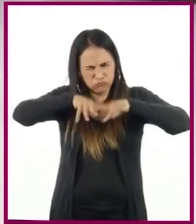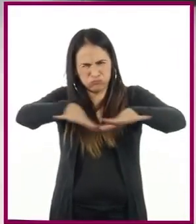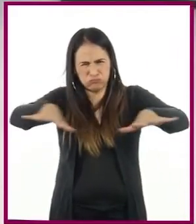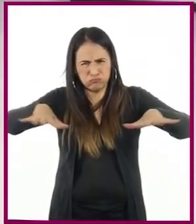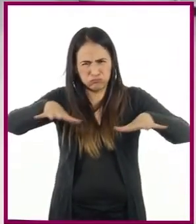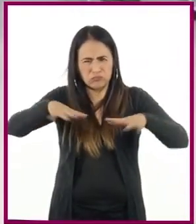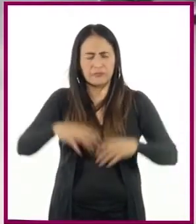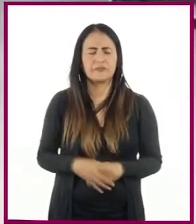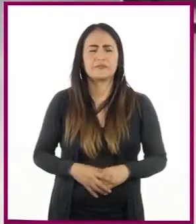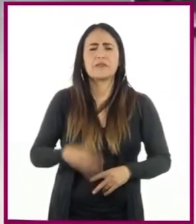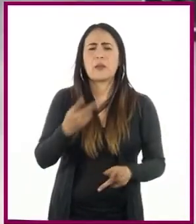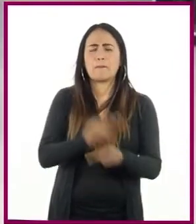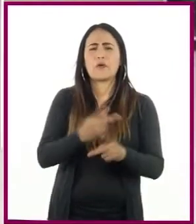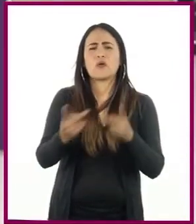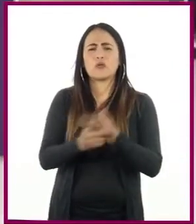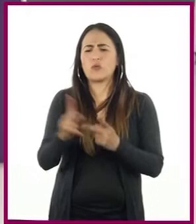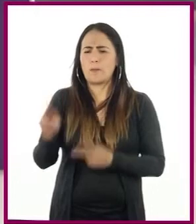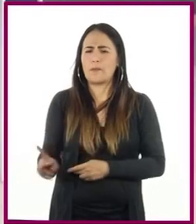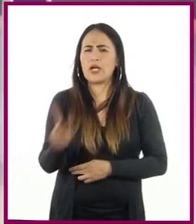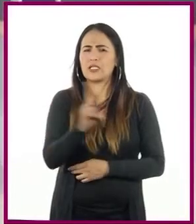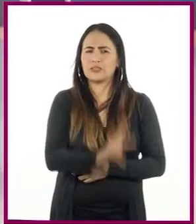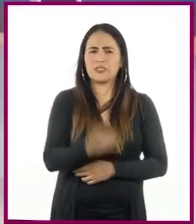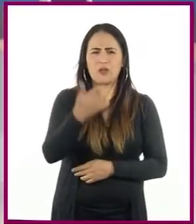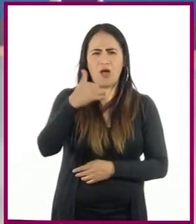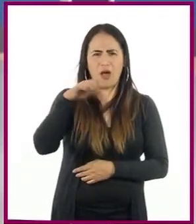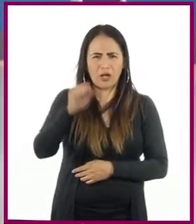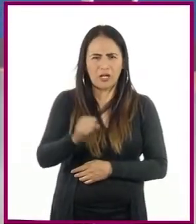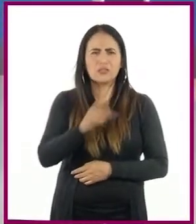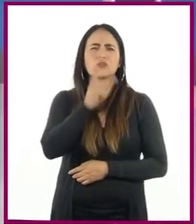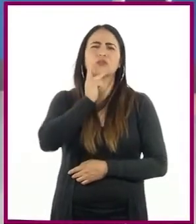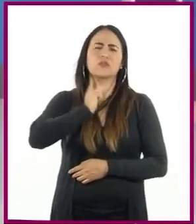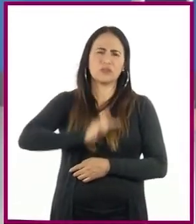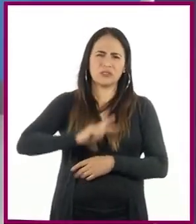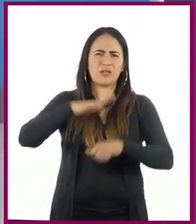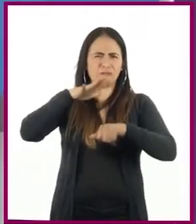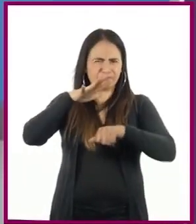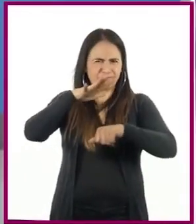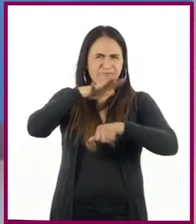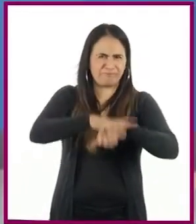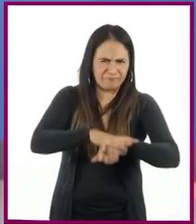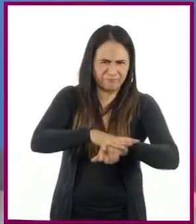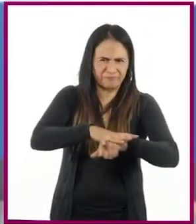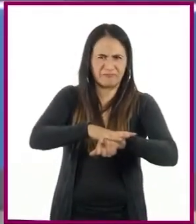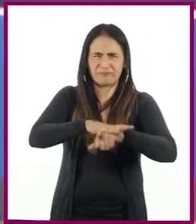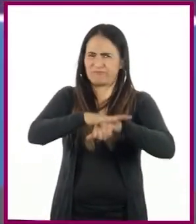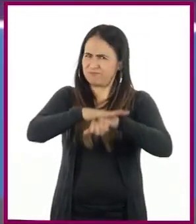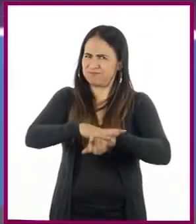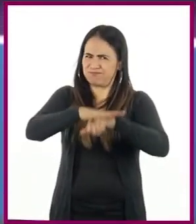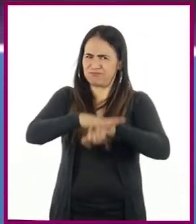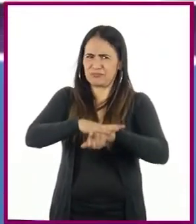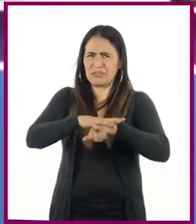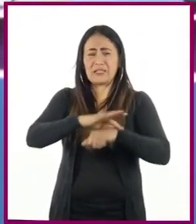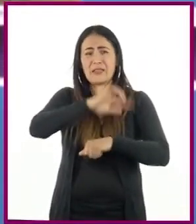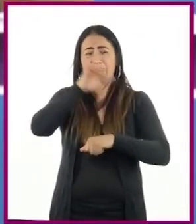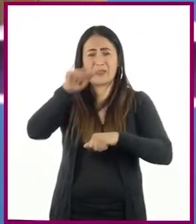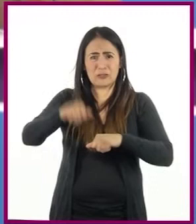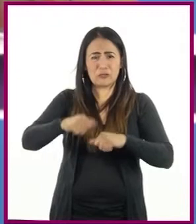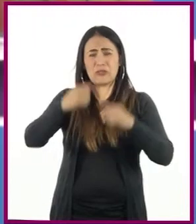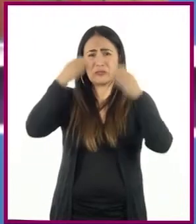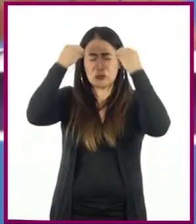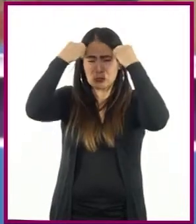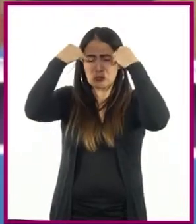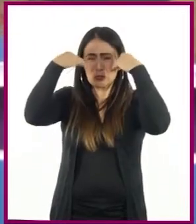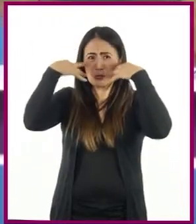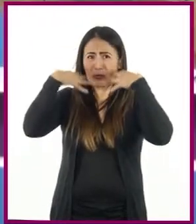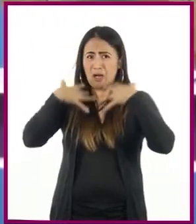Este producto, parecido a la gasolina, tiene una capacidad de adhesión en cualquier superficie y su duración de combustión